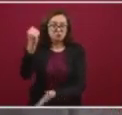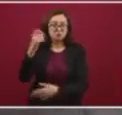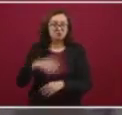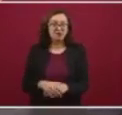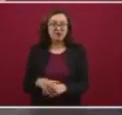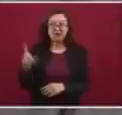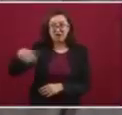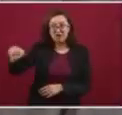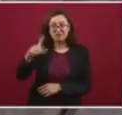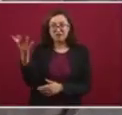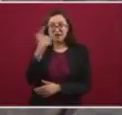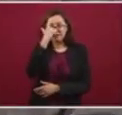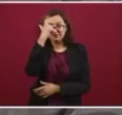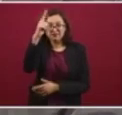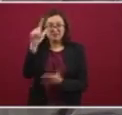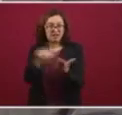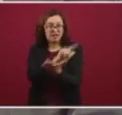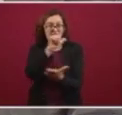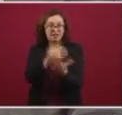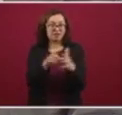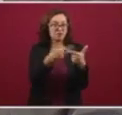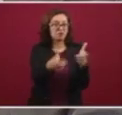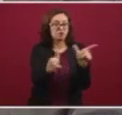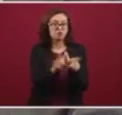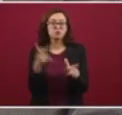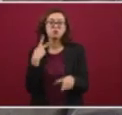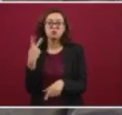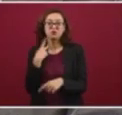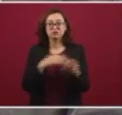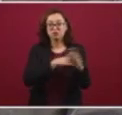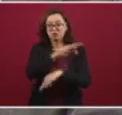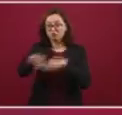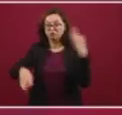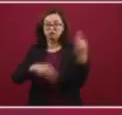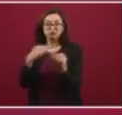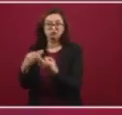legisladores de todos los partidos,